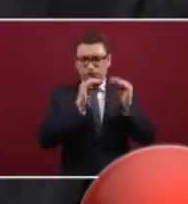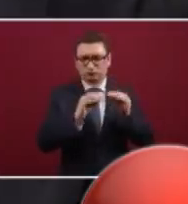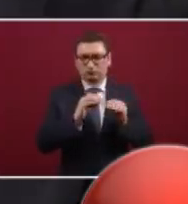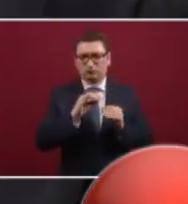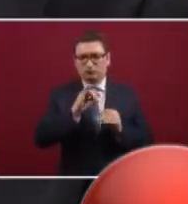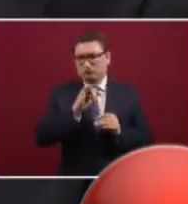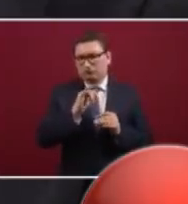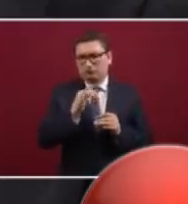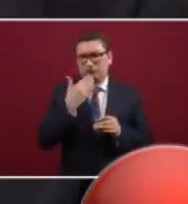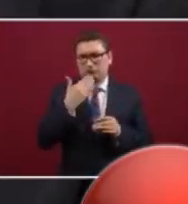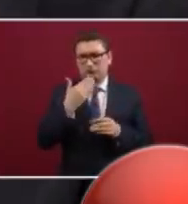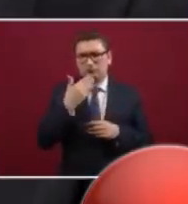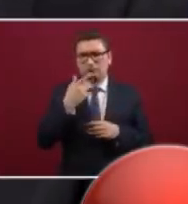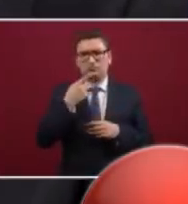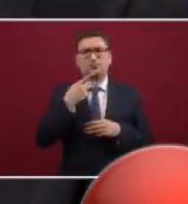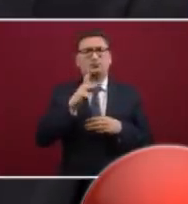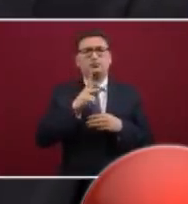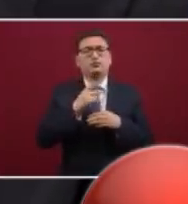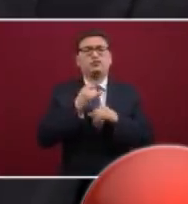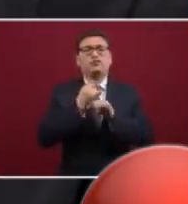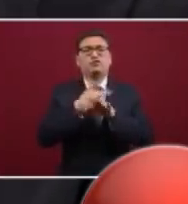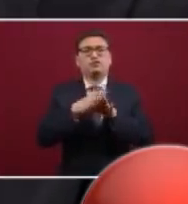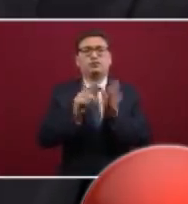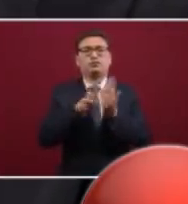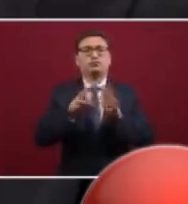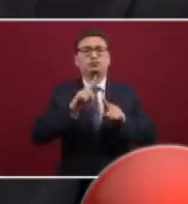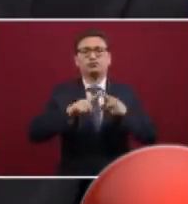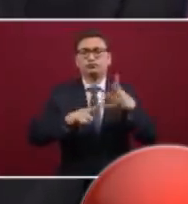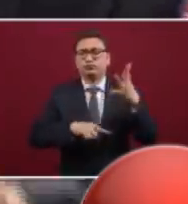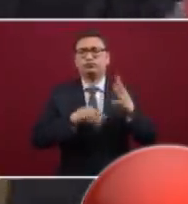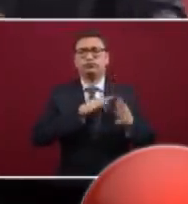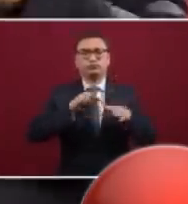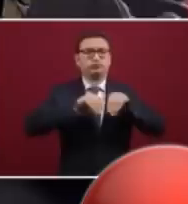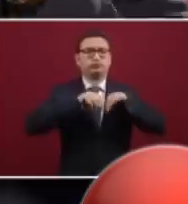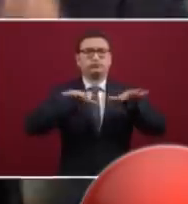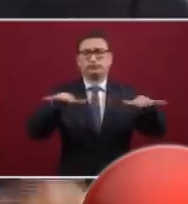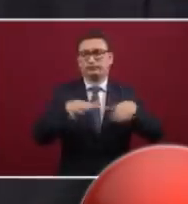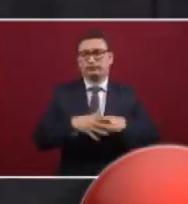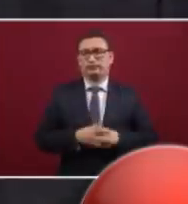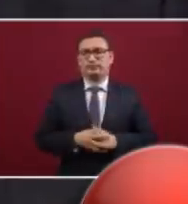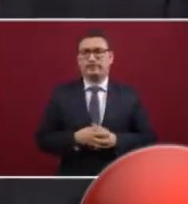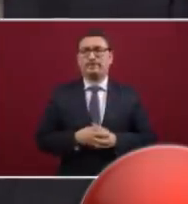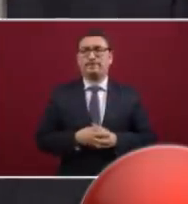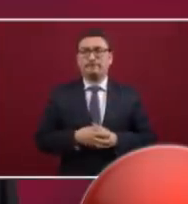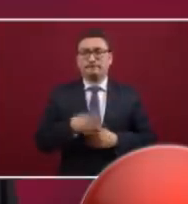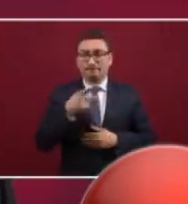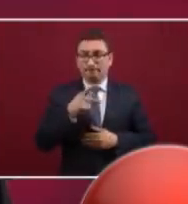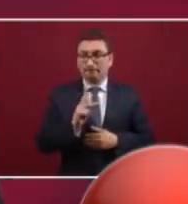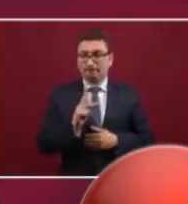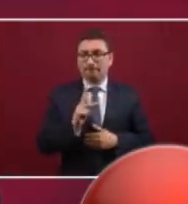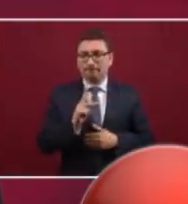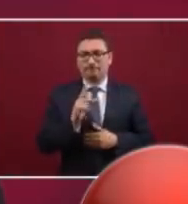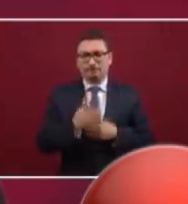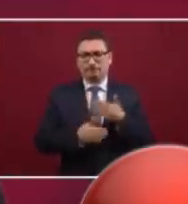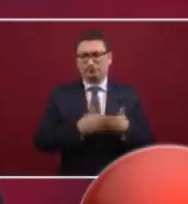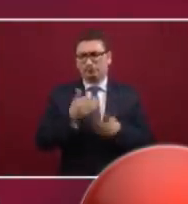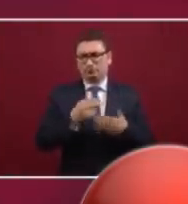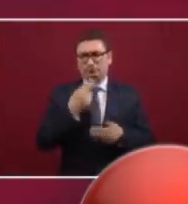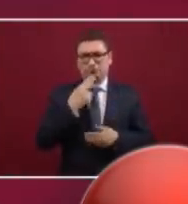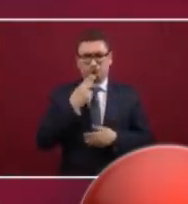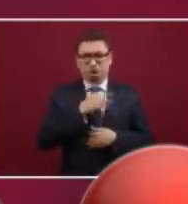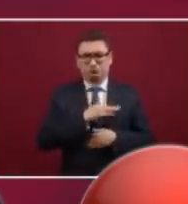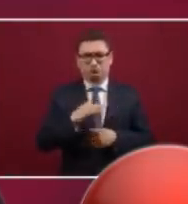se hace a través de todos los medios, pero se van a seguir